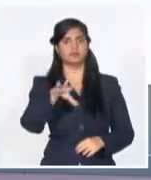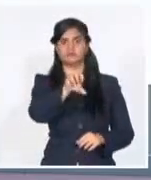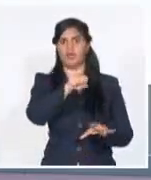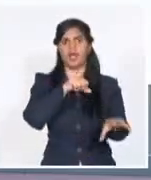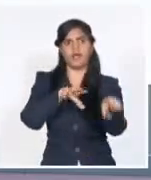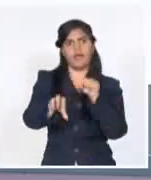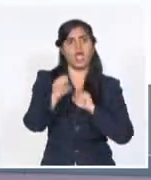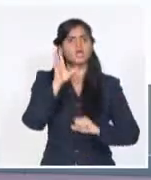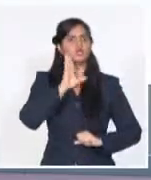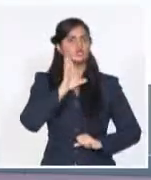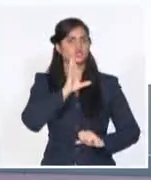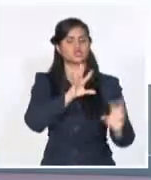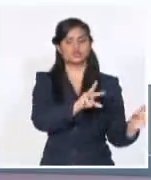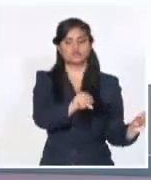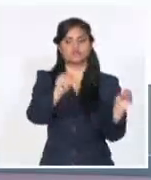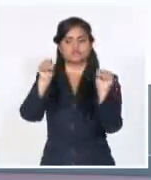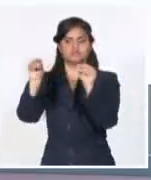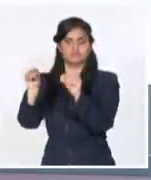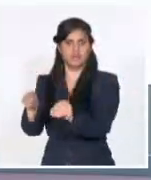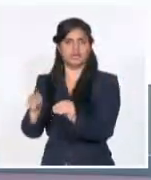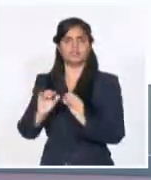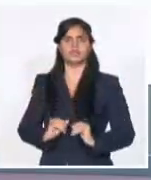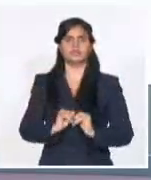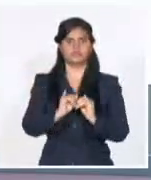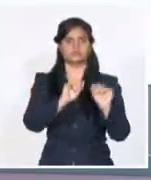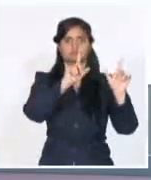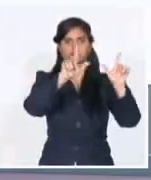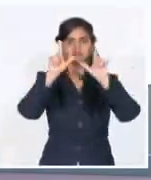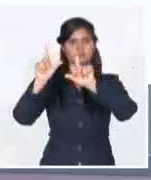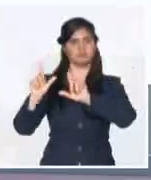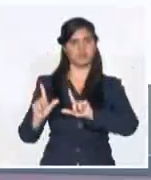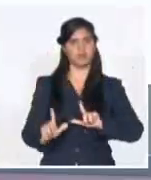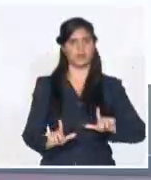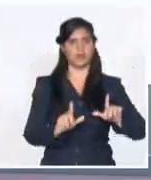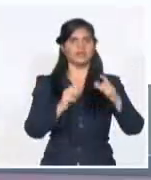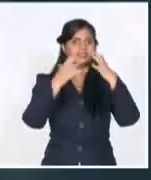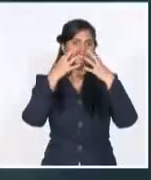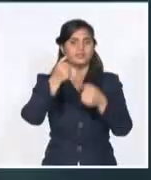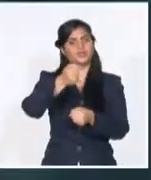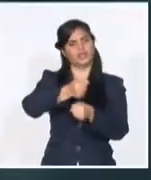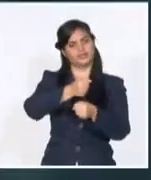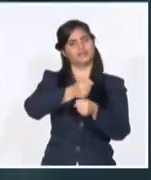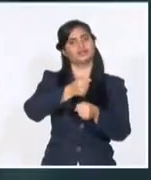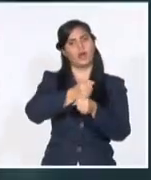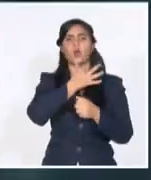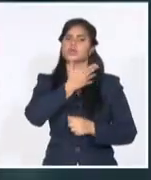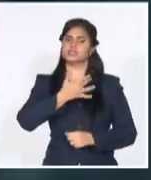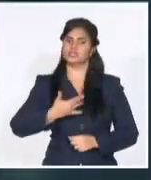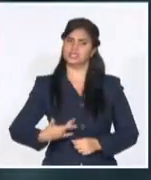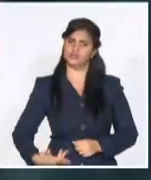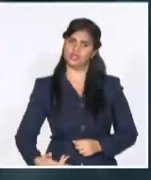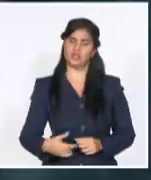y compartió con este noticiero imágenes e impresiones de esa importante labor.